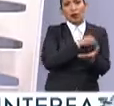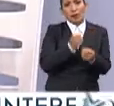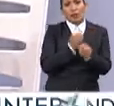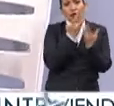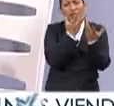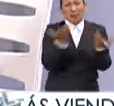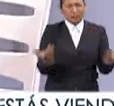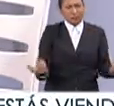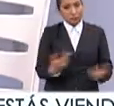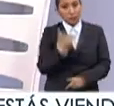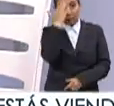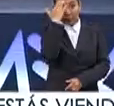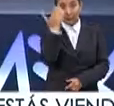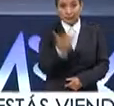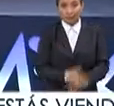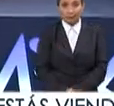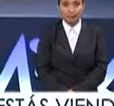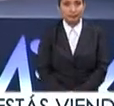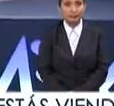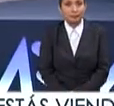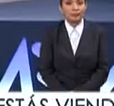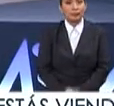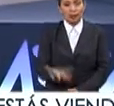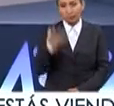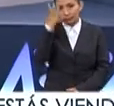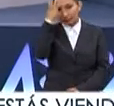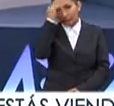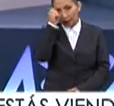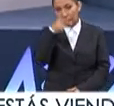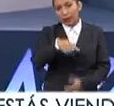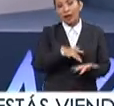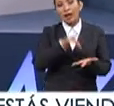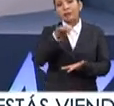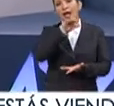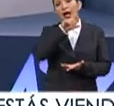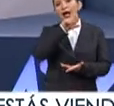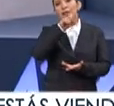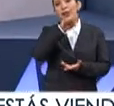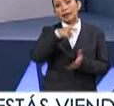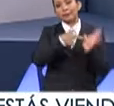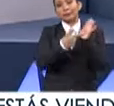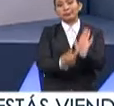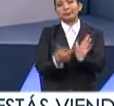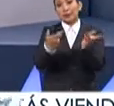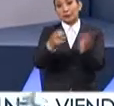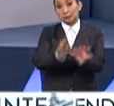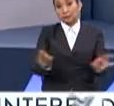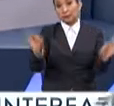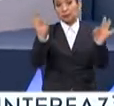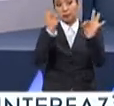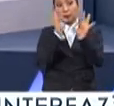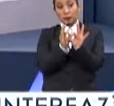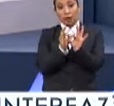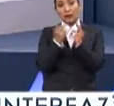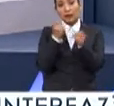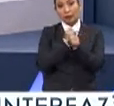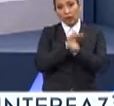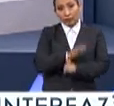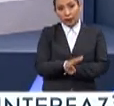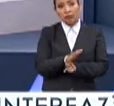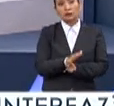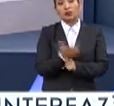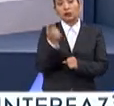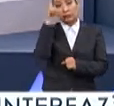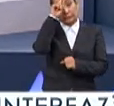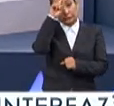poeta terrible claro bueno pues muy de acuerdo contigo gracias a abel por darnos esta esta importante pues información